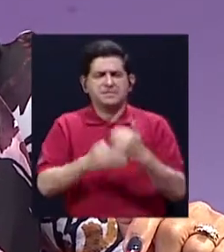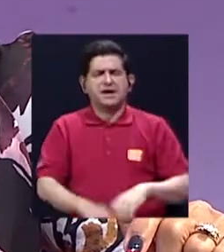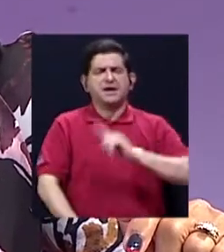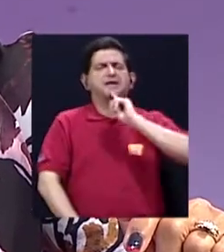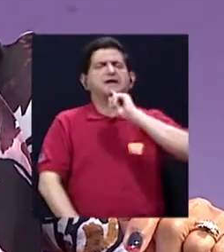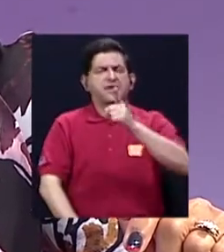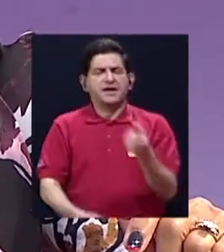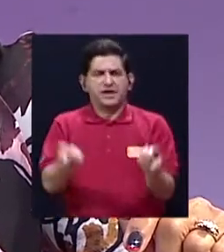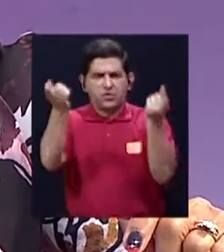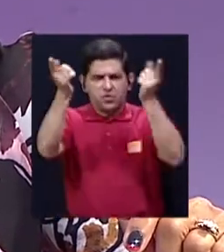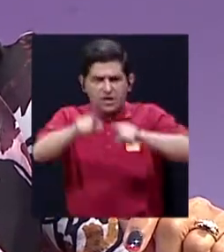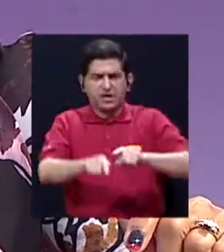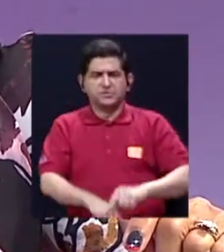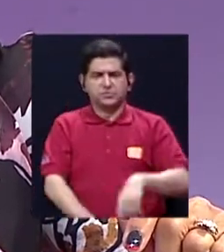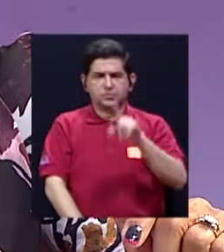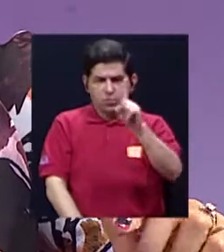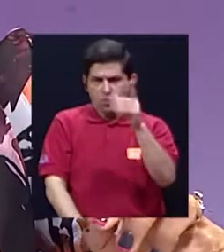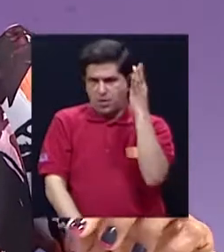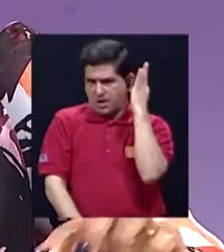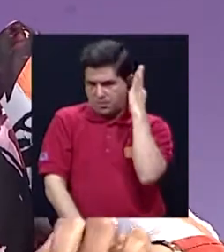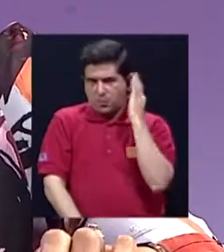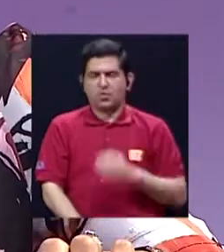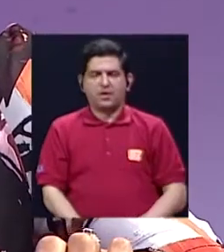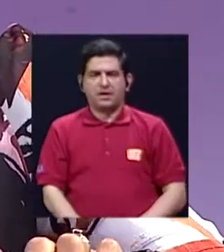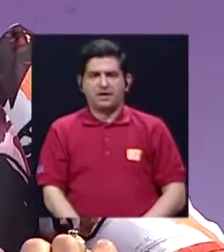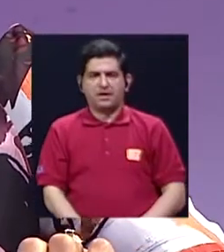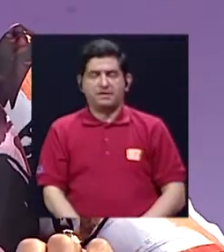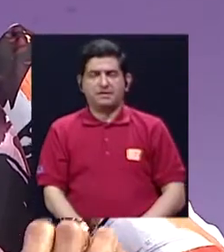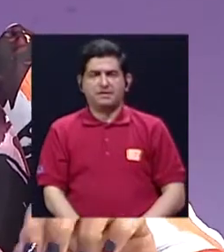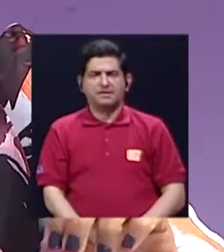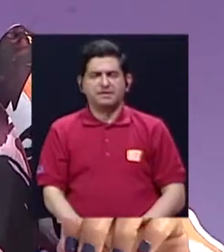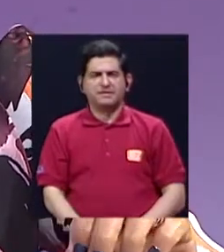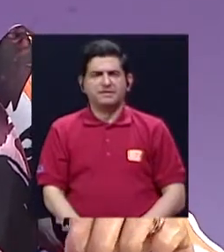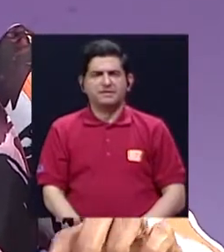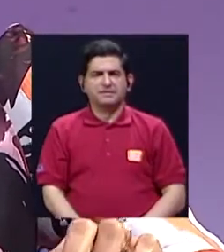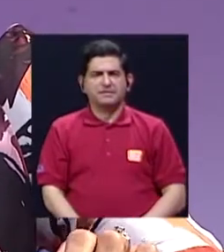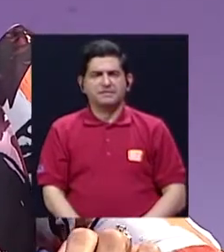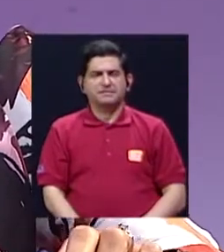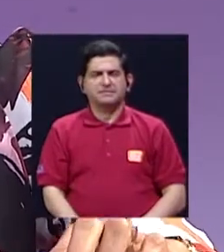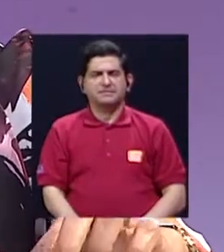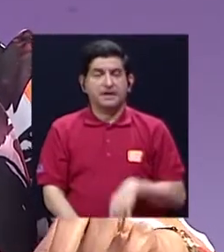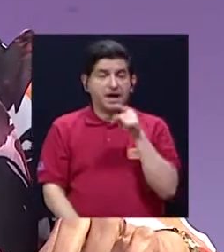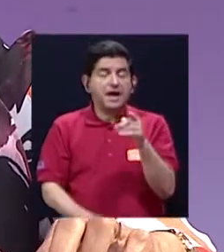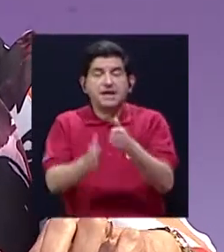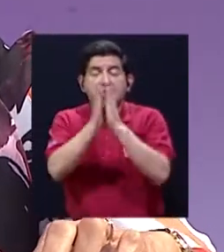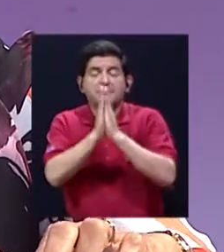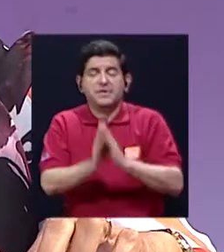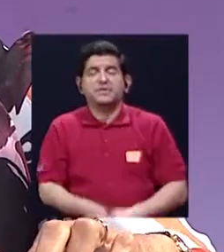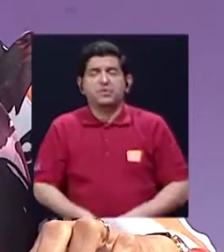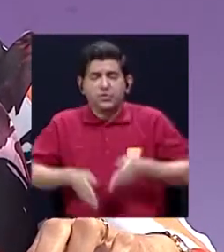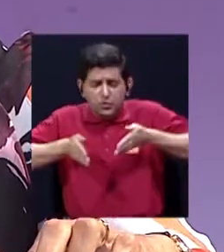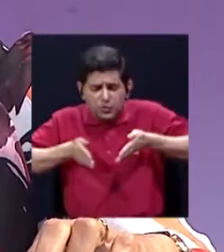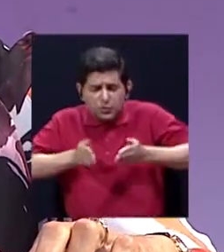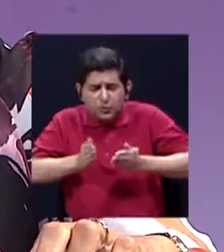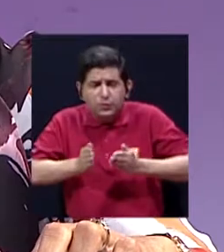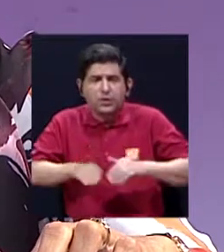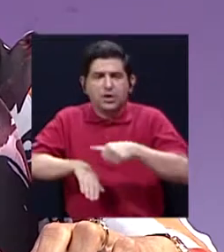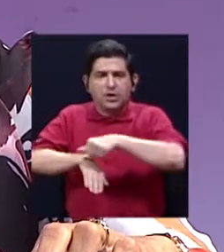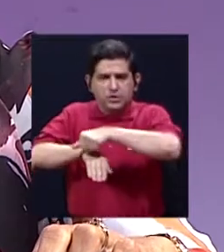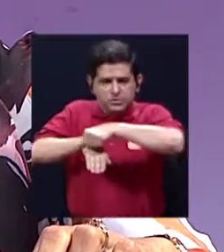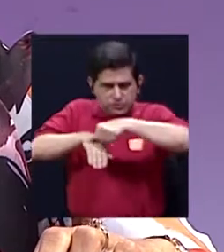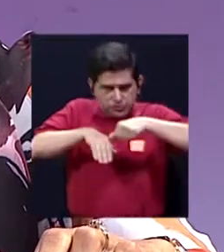pronunció en el caso de una mujer dice, a ver, en el caso de una mujer que pidió que el parto fuera cesárea